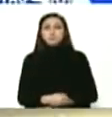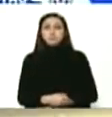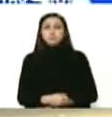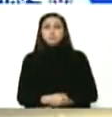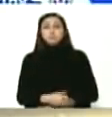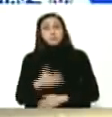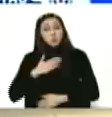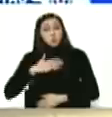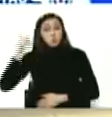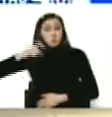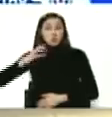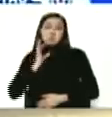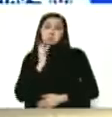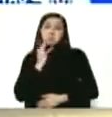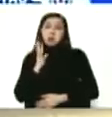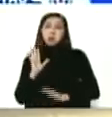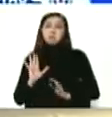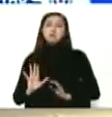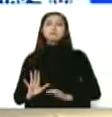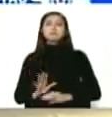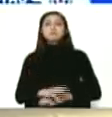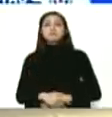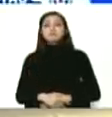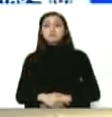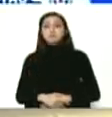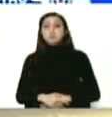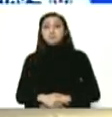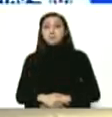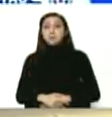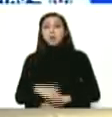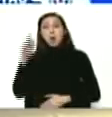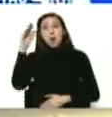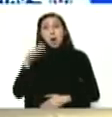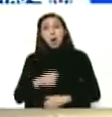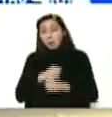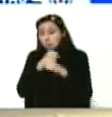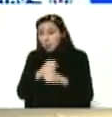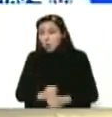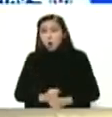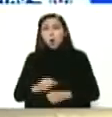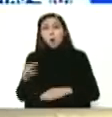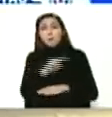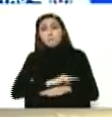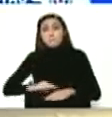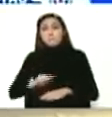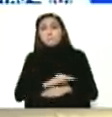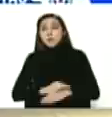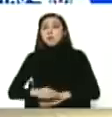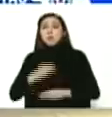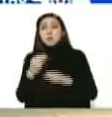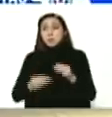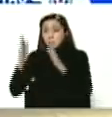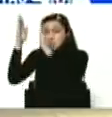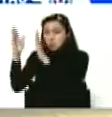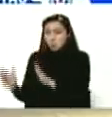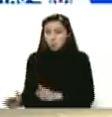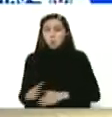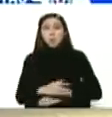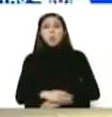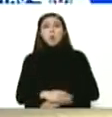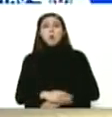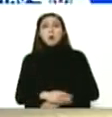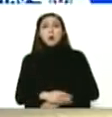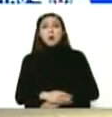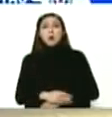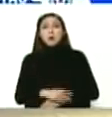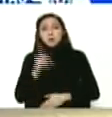Yo necesito, por ejemplo, muy pronto que trabajen con el ministro Tarek El Aissami, con